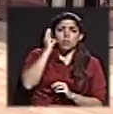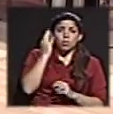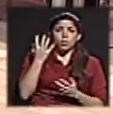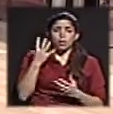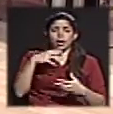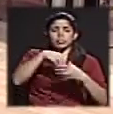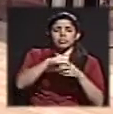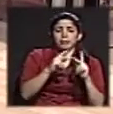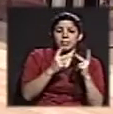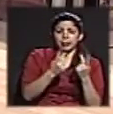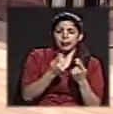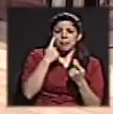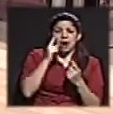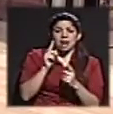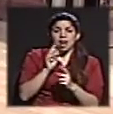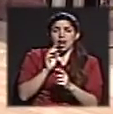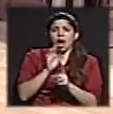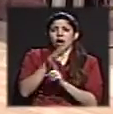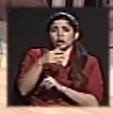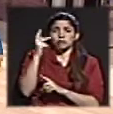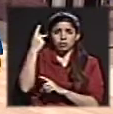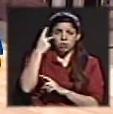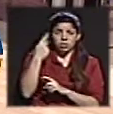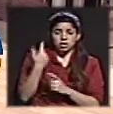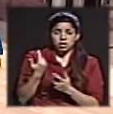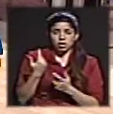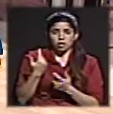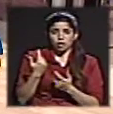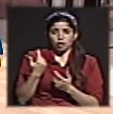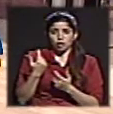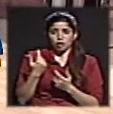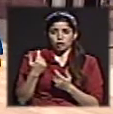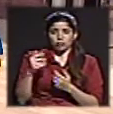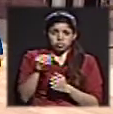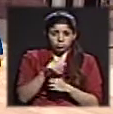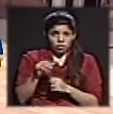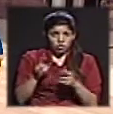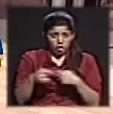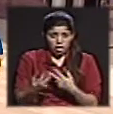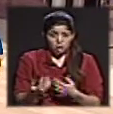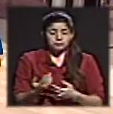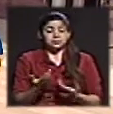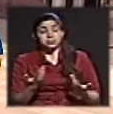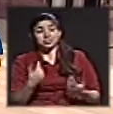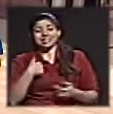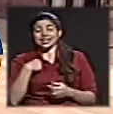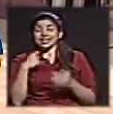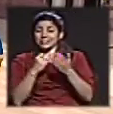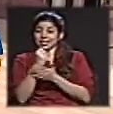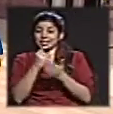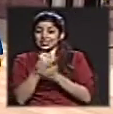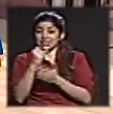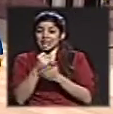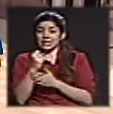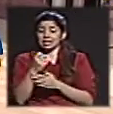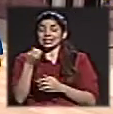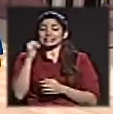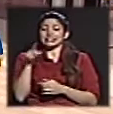para acosar políticamente a las regidoras? En la investigación, pertenecer a un